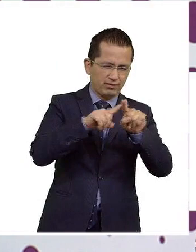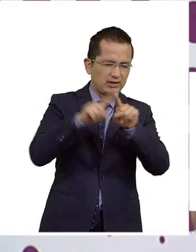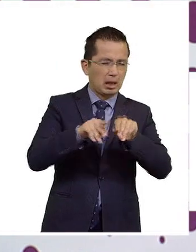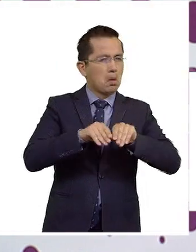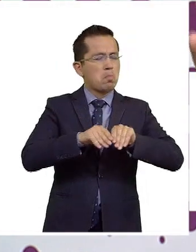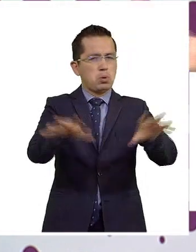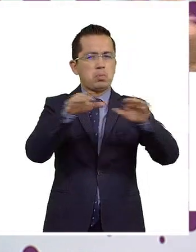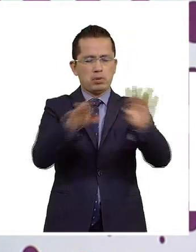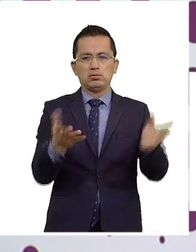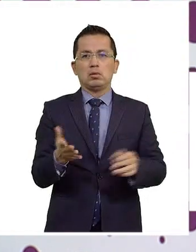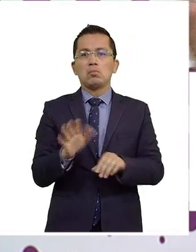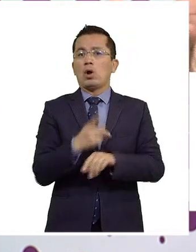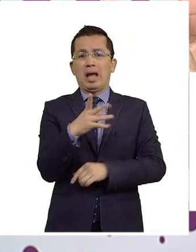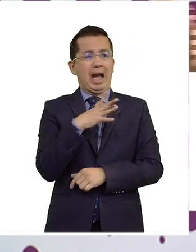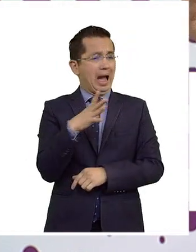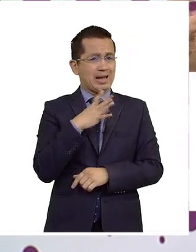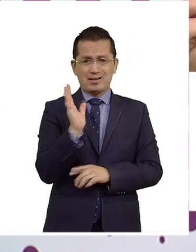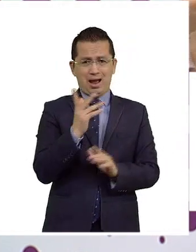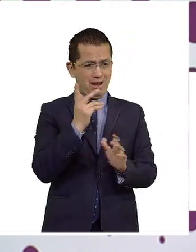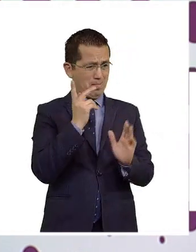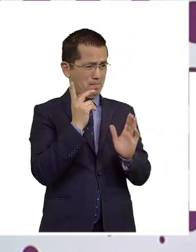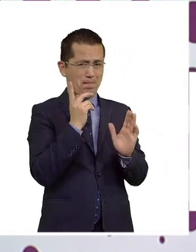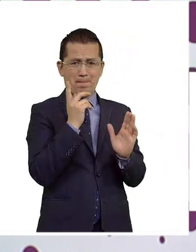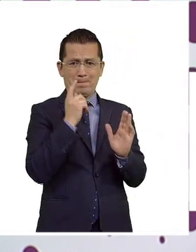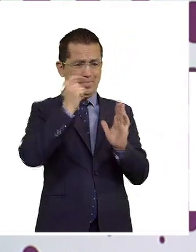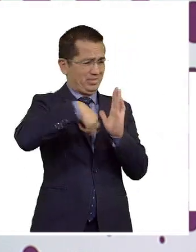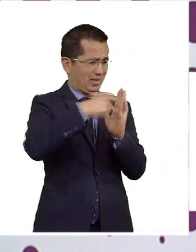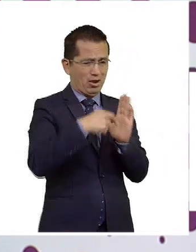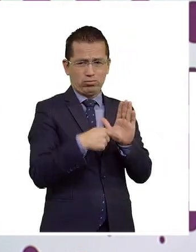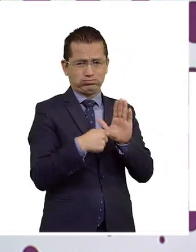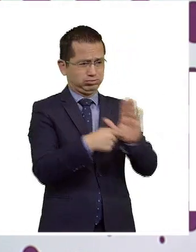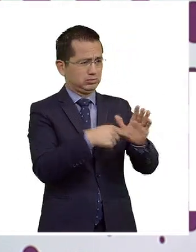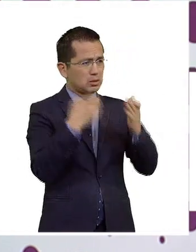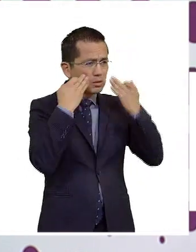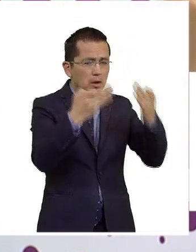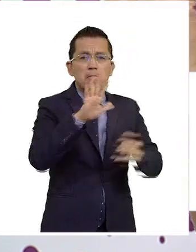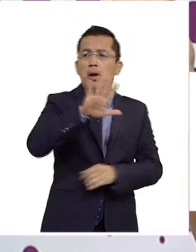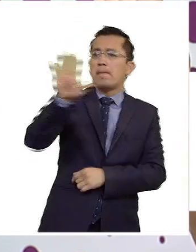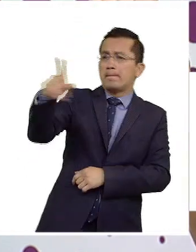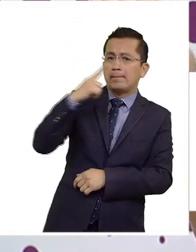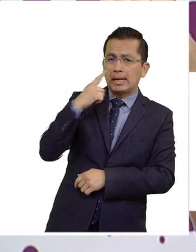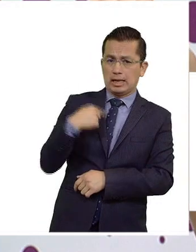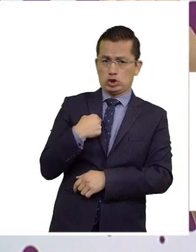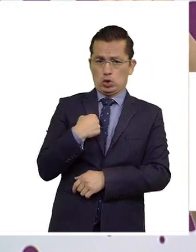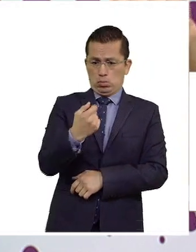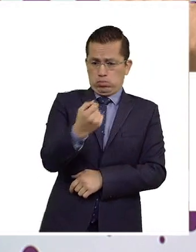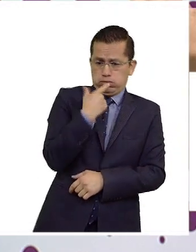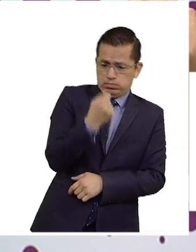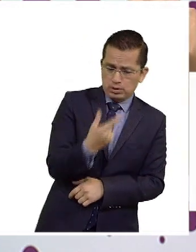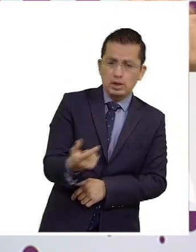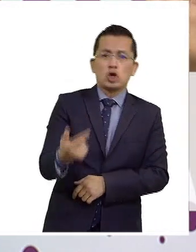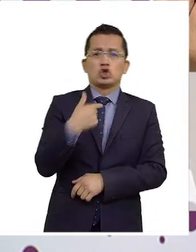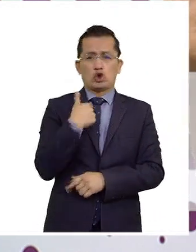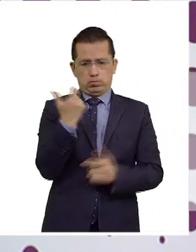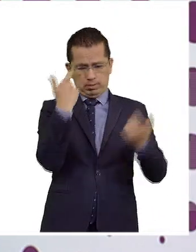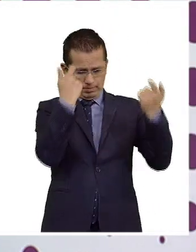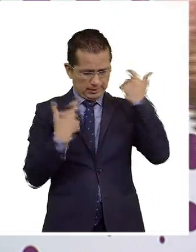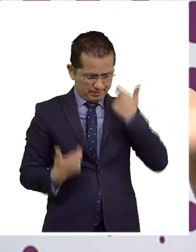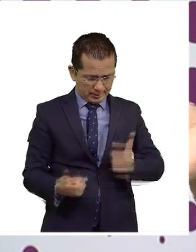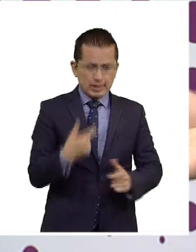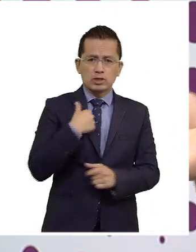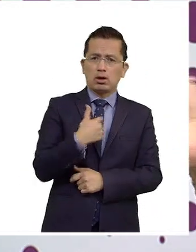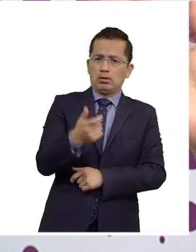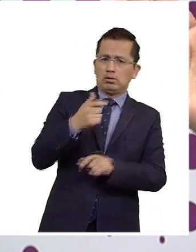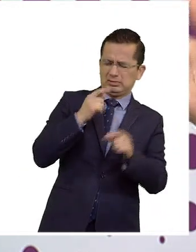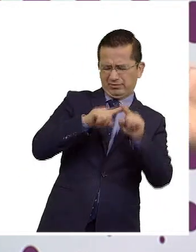donde le dicen adolescentes, me puse esto, me inyecté esto, me tomé esto, y justamente ese acompañamiento del que hablabas, ¿no? De que si no